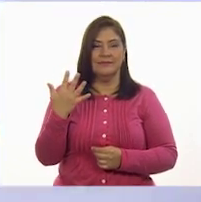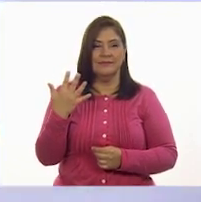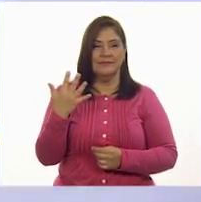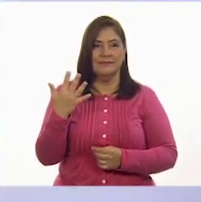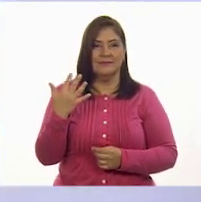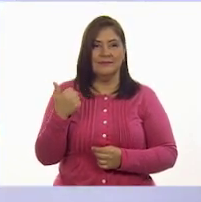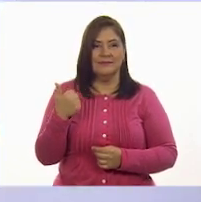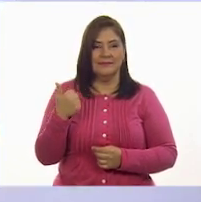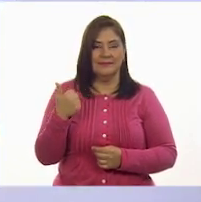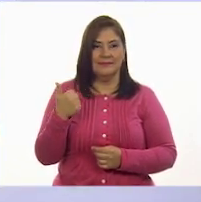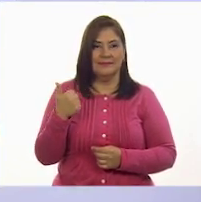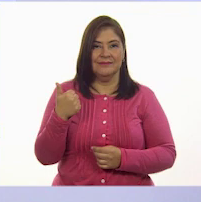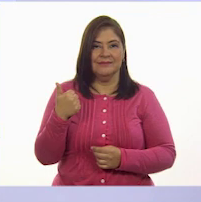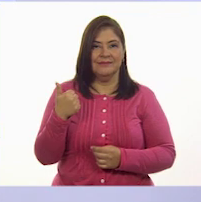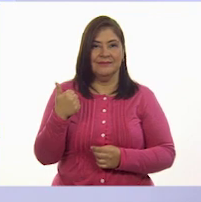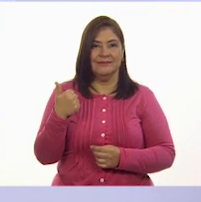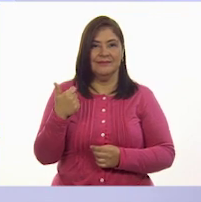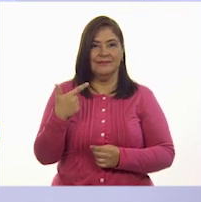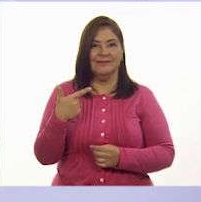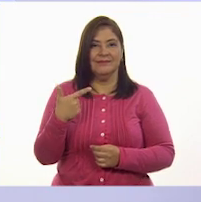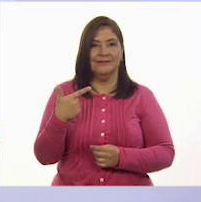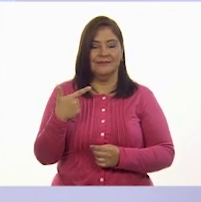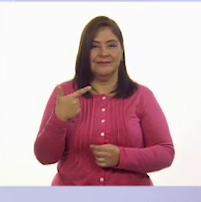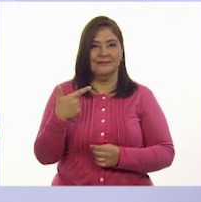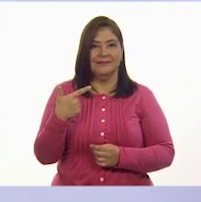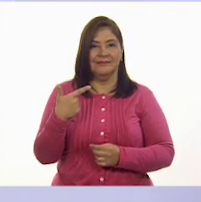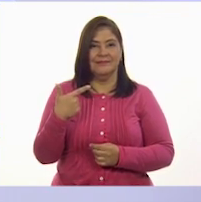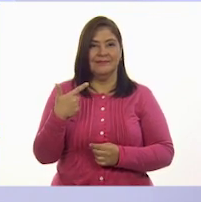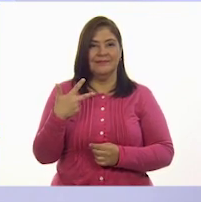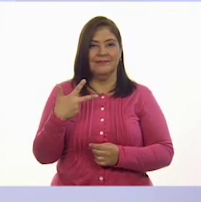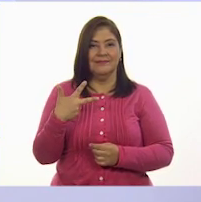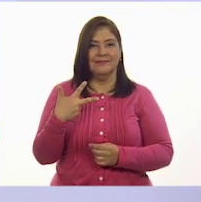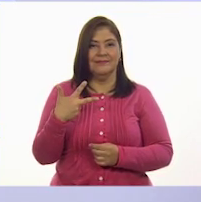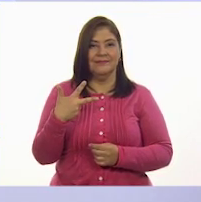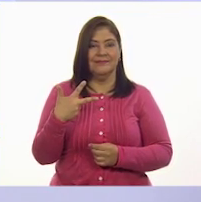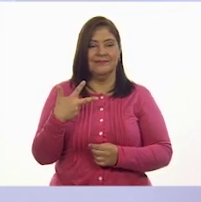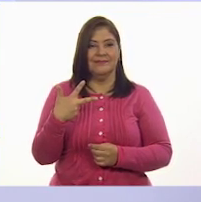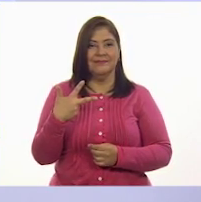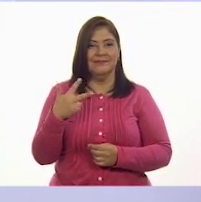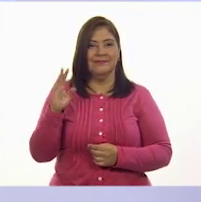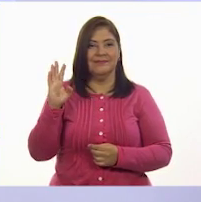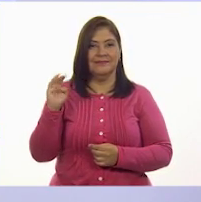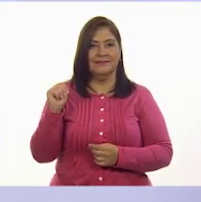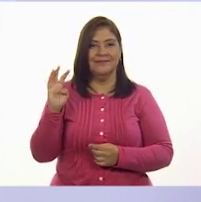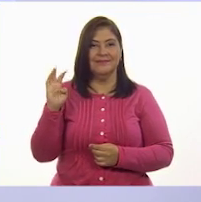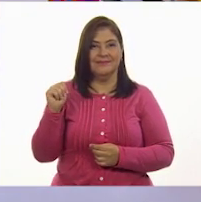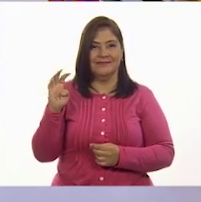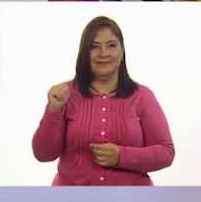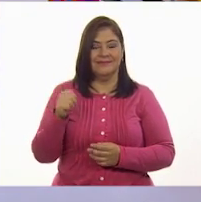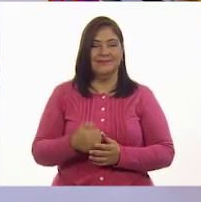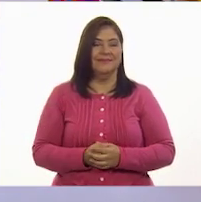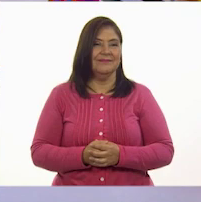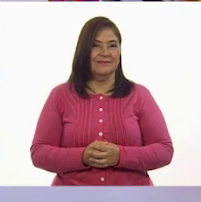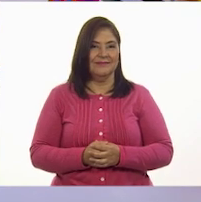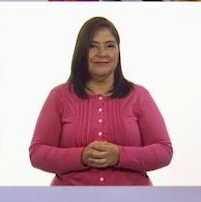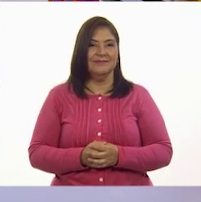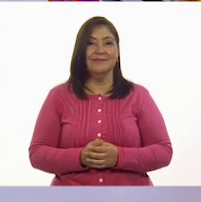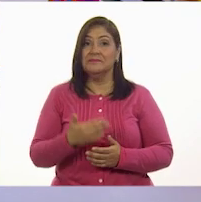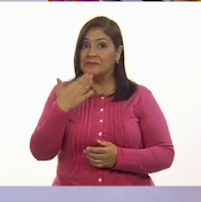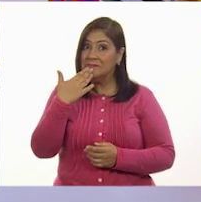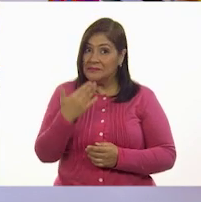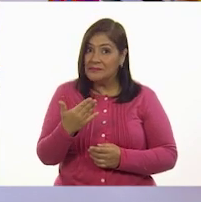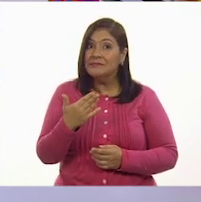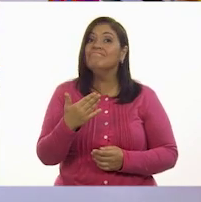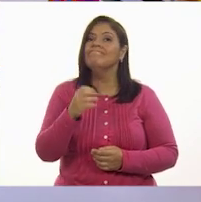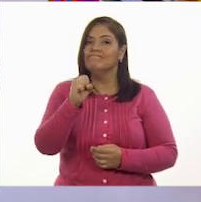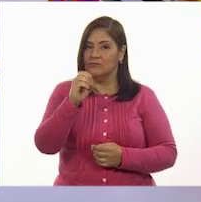5, 6, 7, 8 y 9. Muy